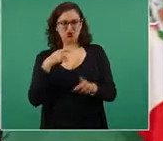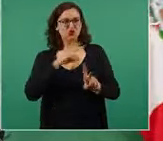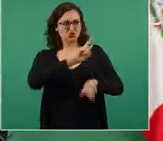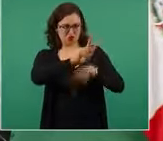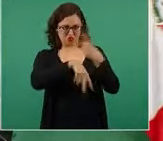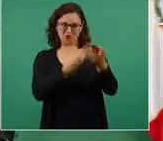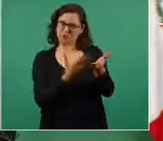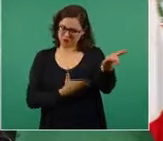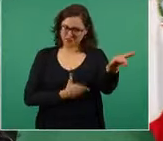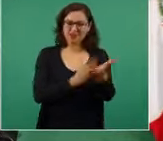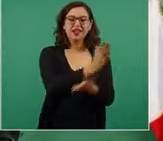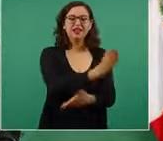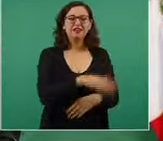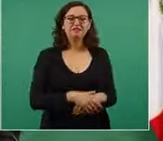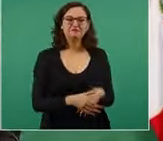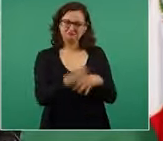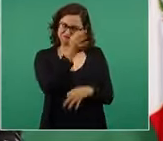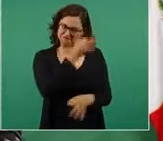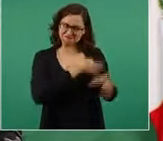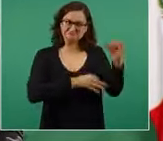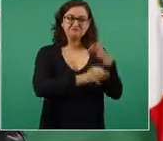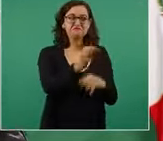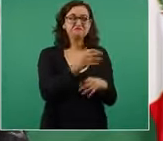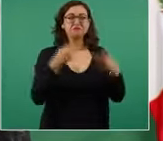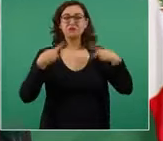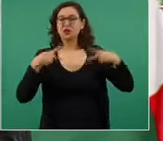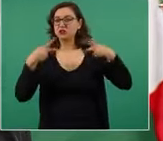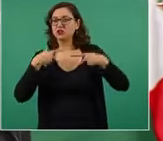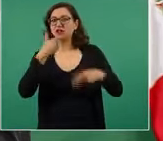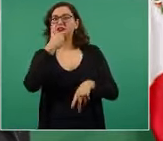y le pido a los ingleses